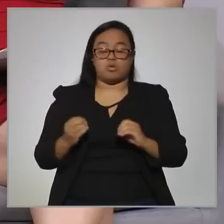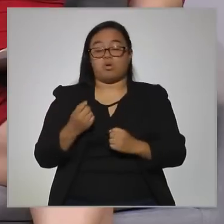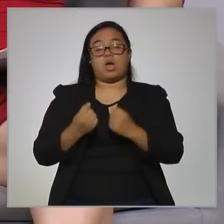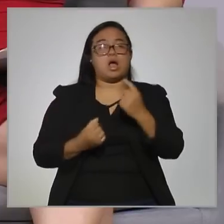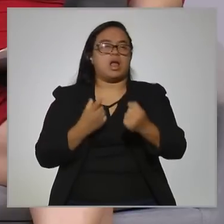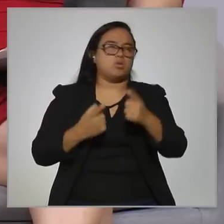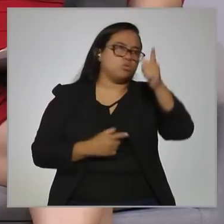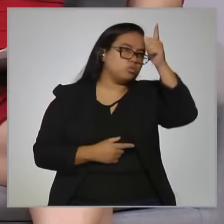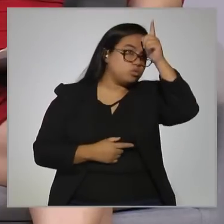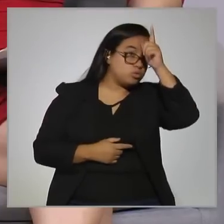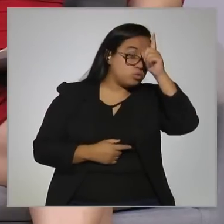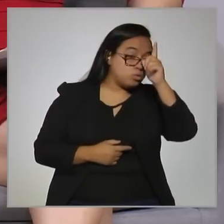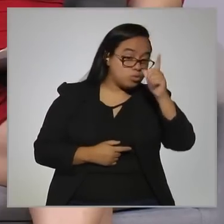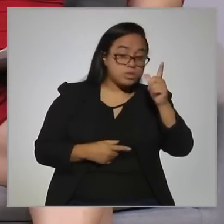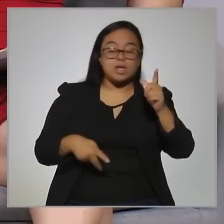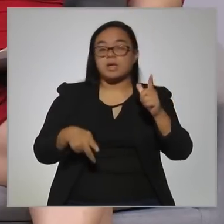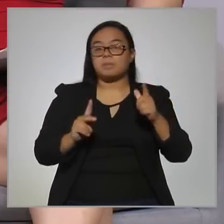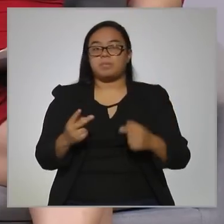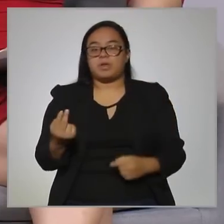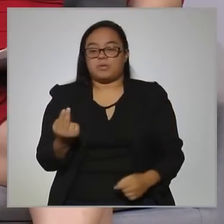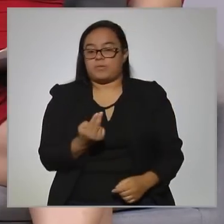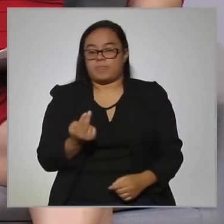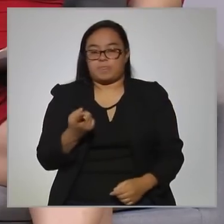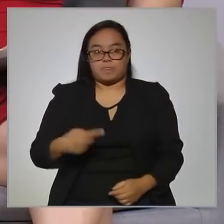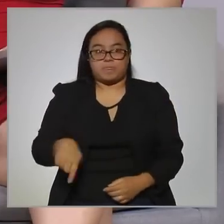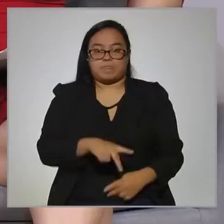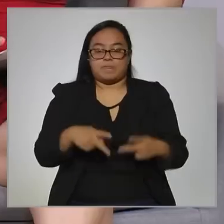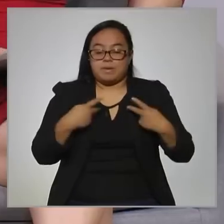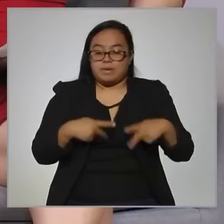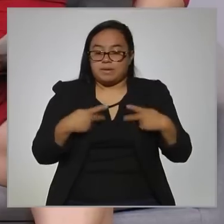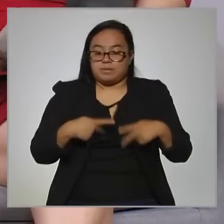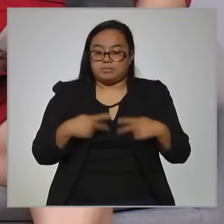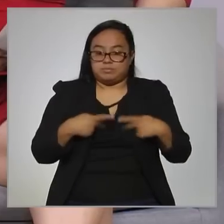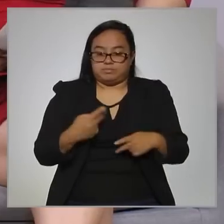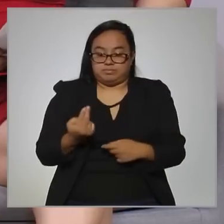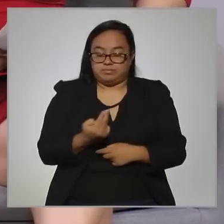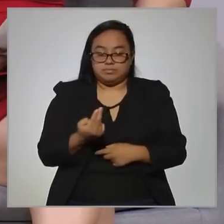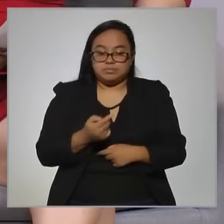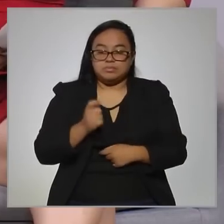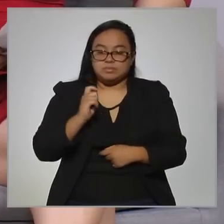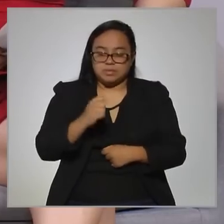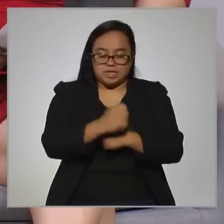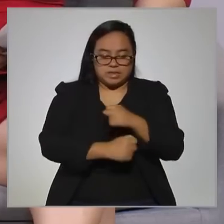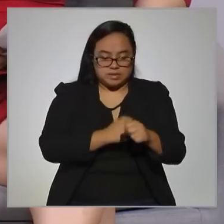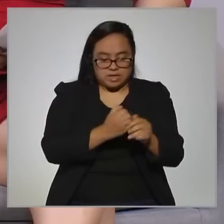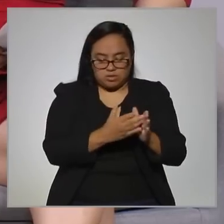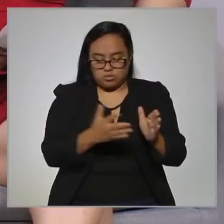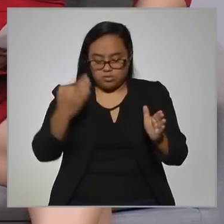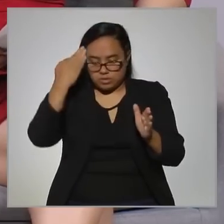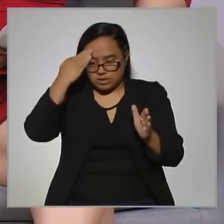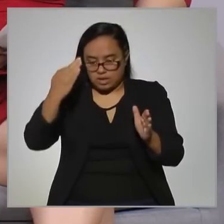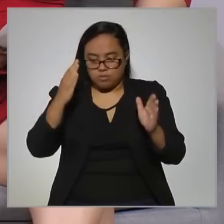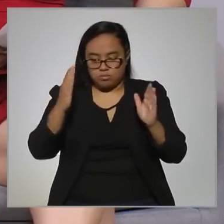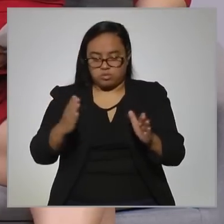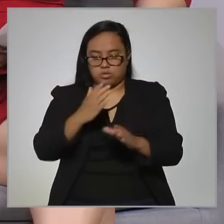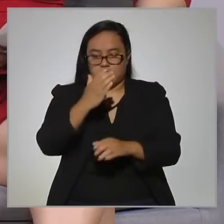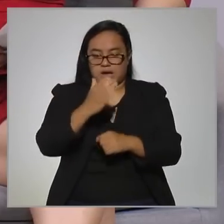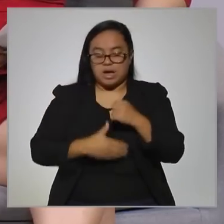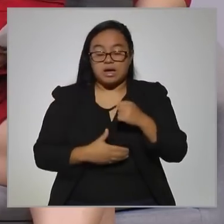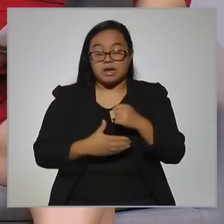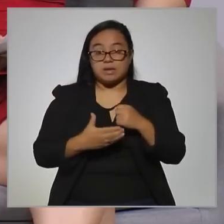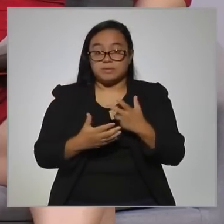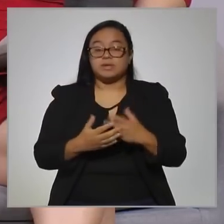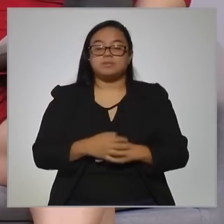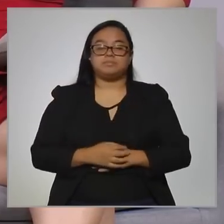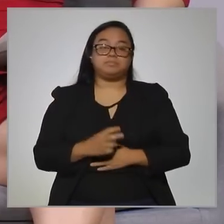ser la luna, pero siempre es una necesidad de seguir, al menos en un primer momento, lo que van a ser los ciclos agrícolas. Eso va a ser una parte muy importante. Y